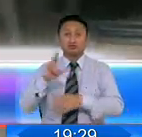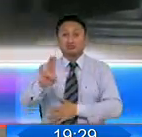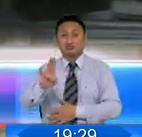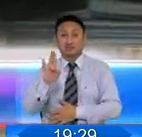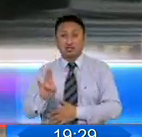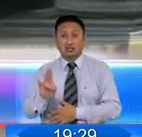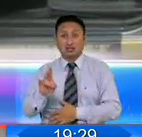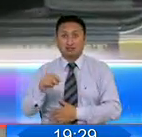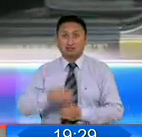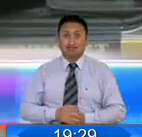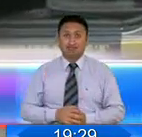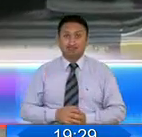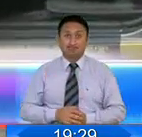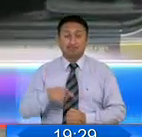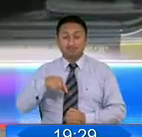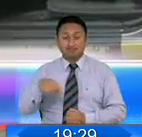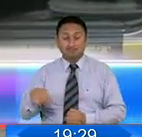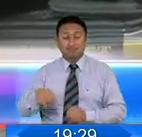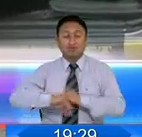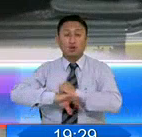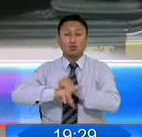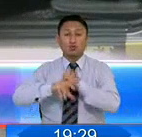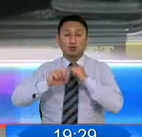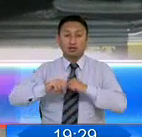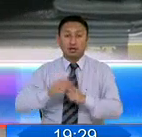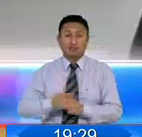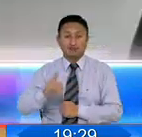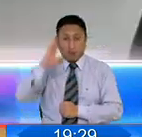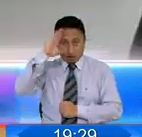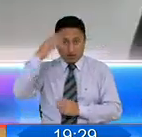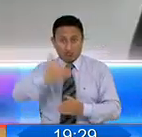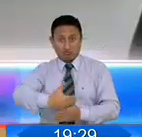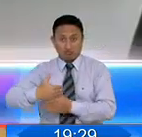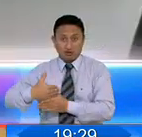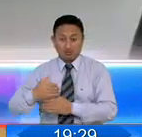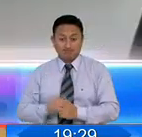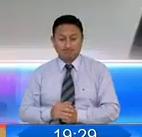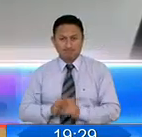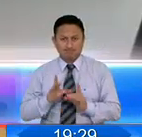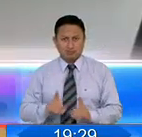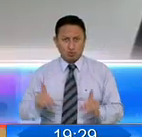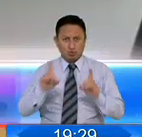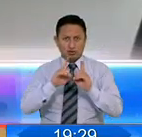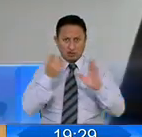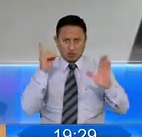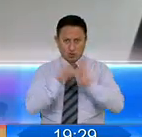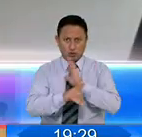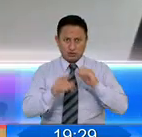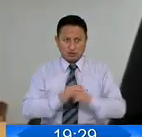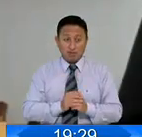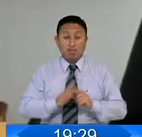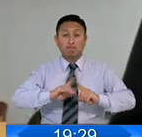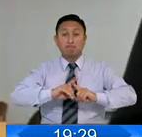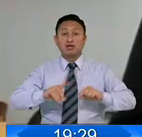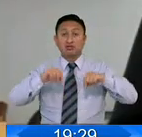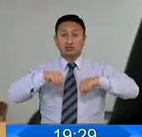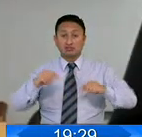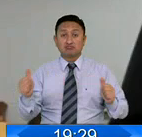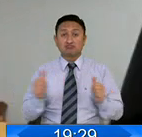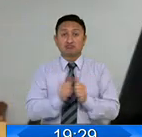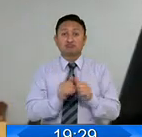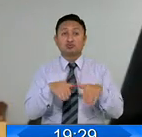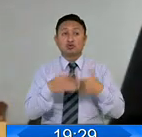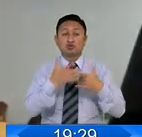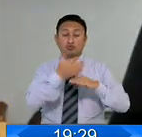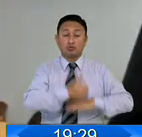legales. Vinculados a hechos delictivos fueron retenidos. Es importante la denuncia ciudadana, pero también es importante que la denuncia vaya directamente hacia la